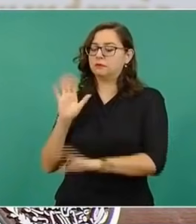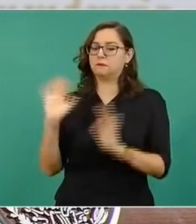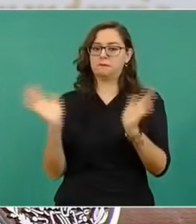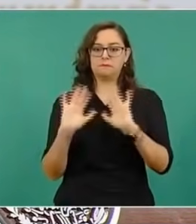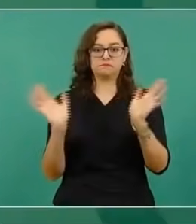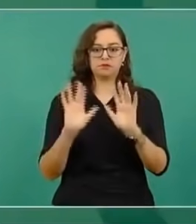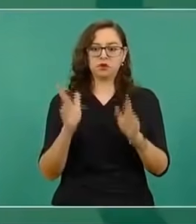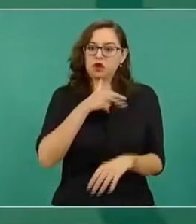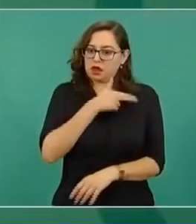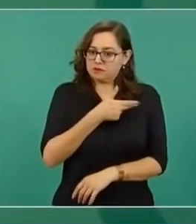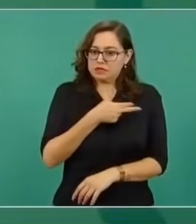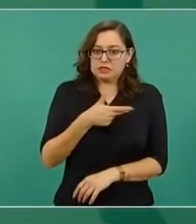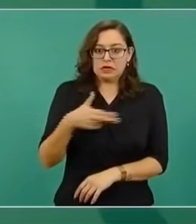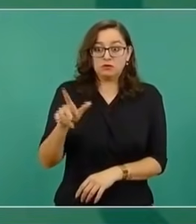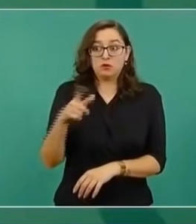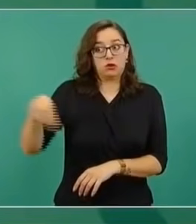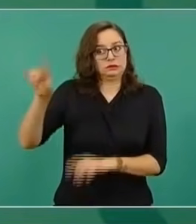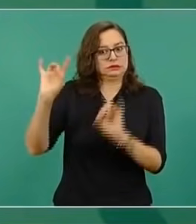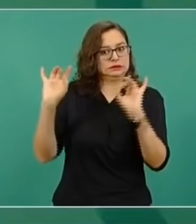la cabeza olmeca,